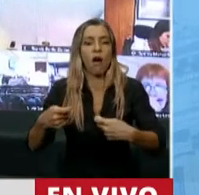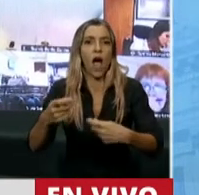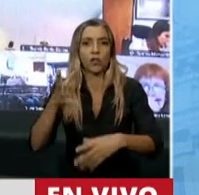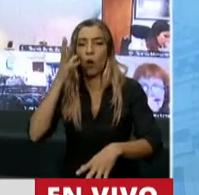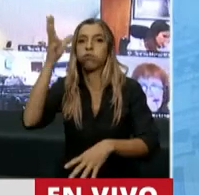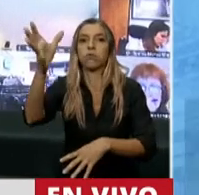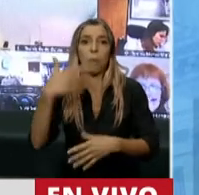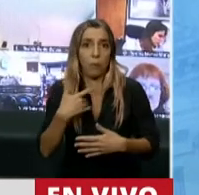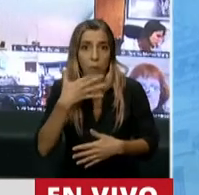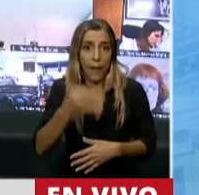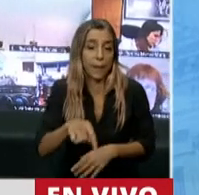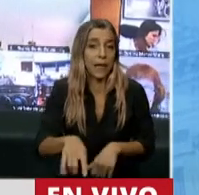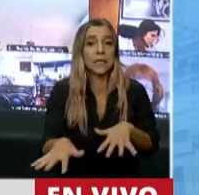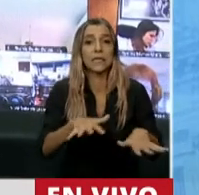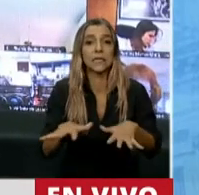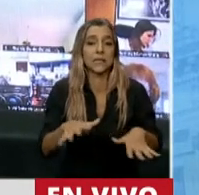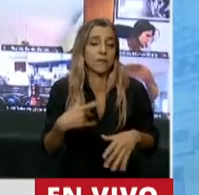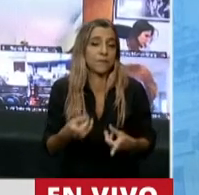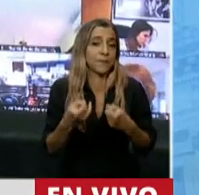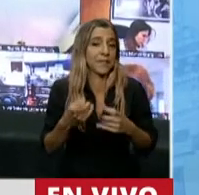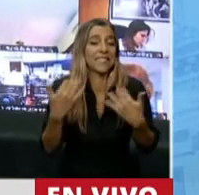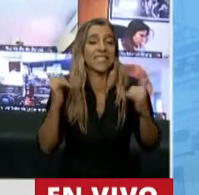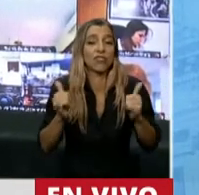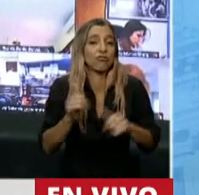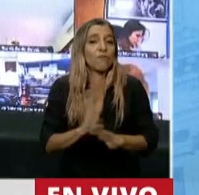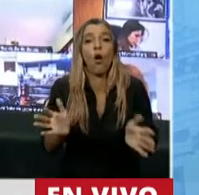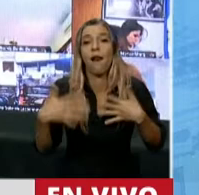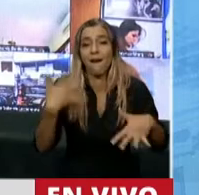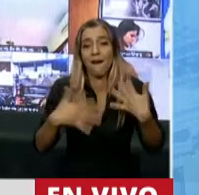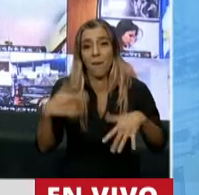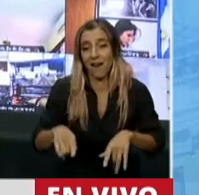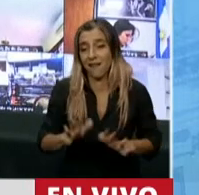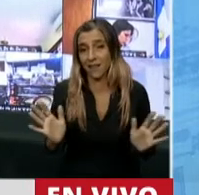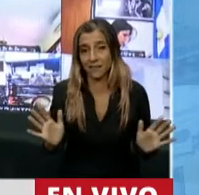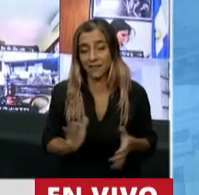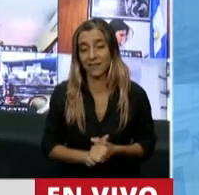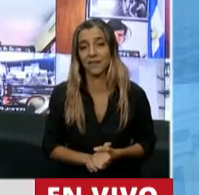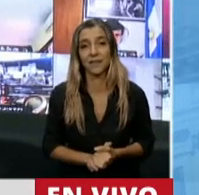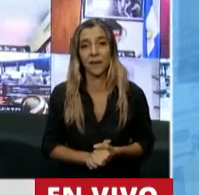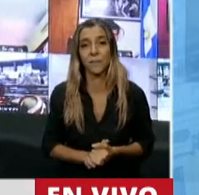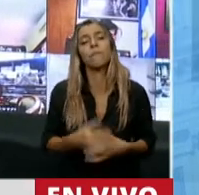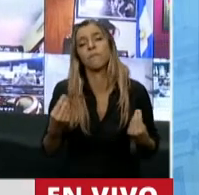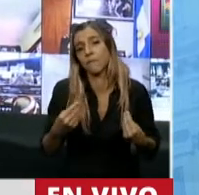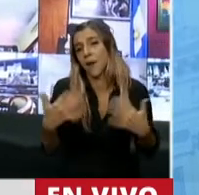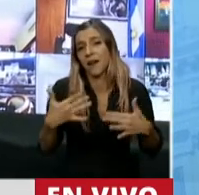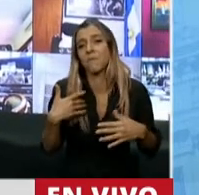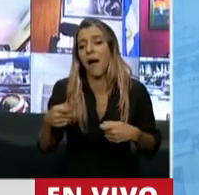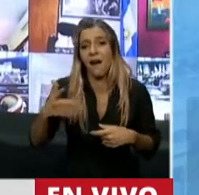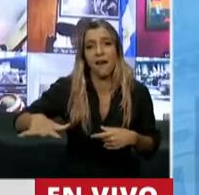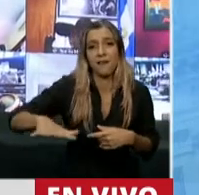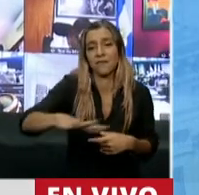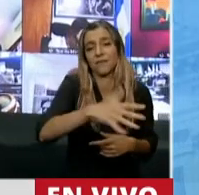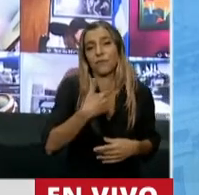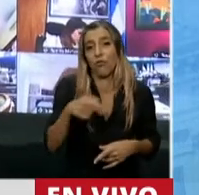frente a la situación de emergencia de muchos sectores que se han sentido o que están desprotegidos en